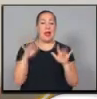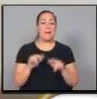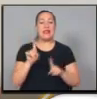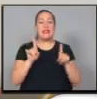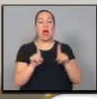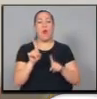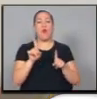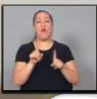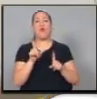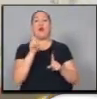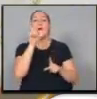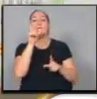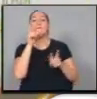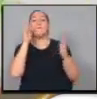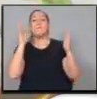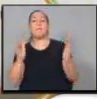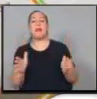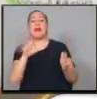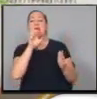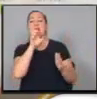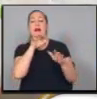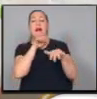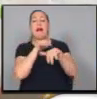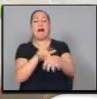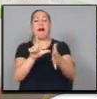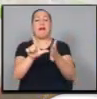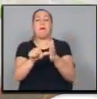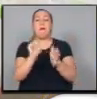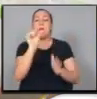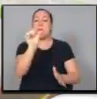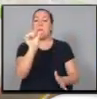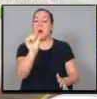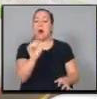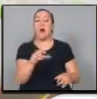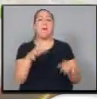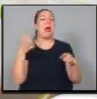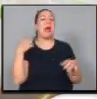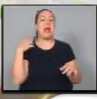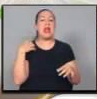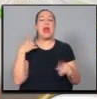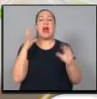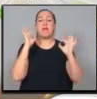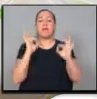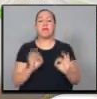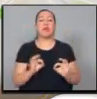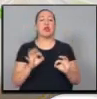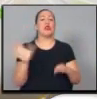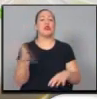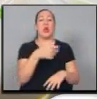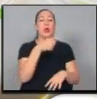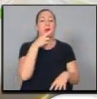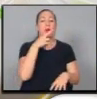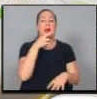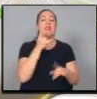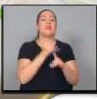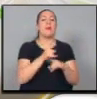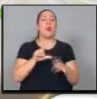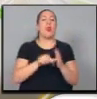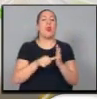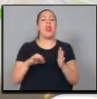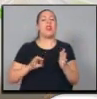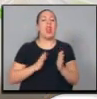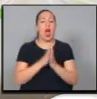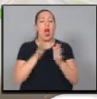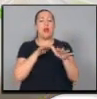en naranja, se hace un poquito más lento, pero en general todo en verde, como vemos pocas veces durante el año. Se traba General Paz hasta el